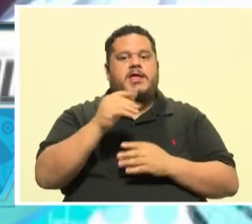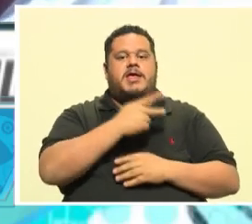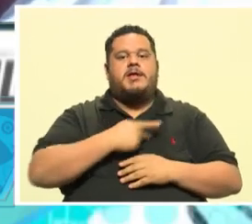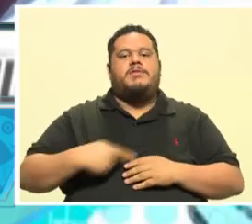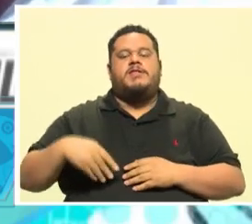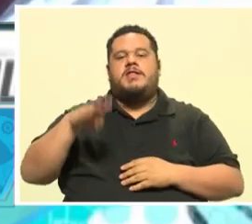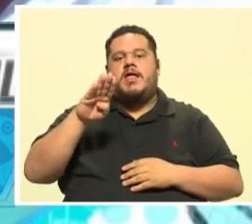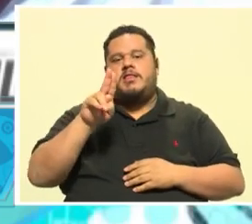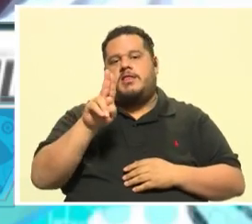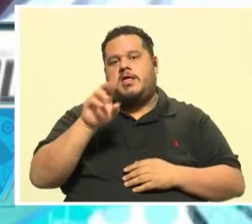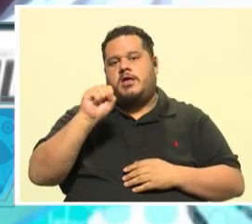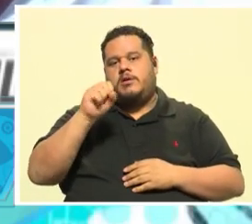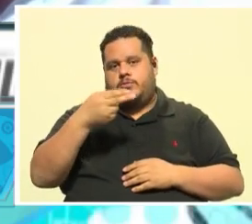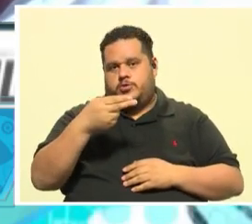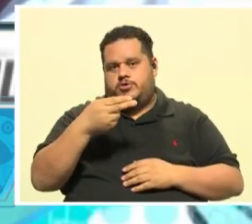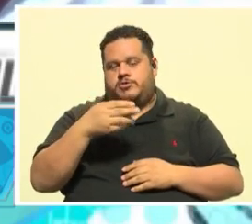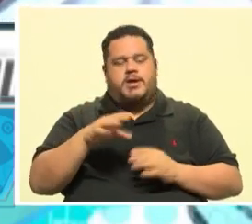manera de